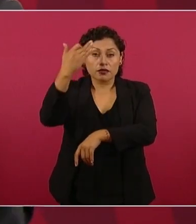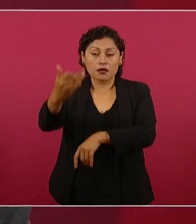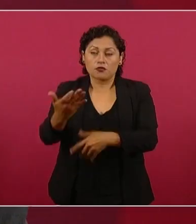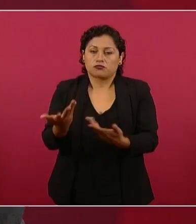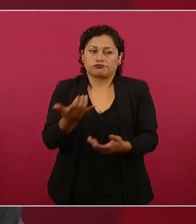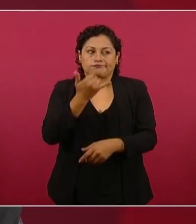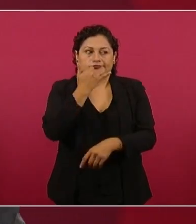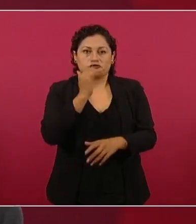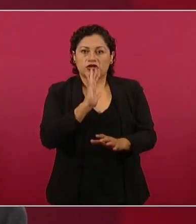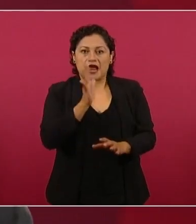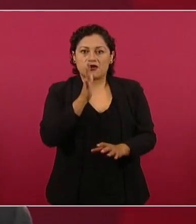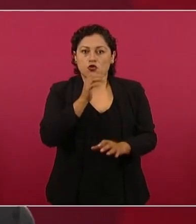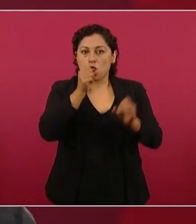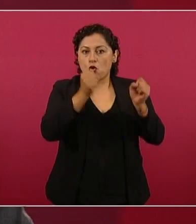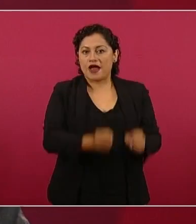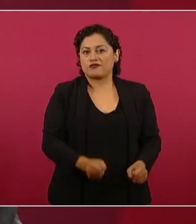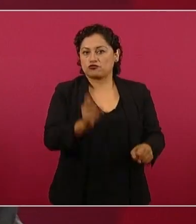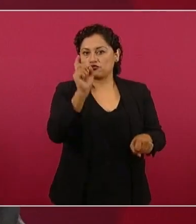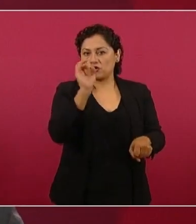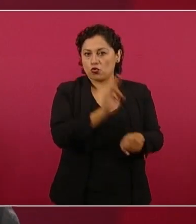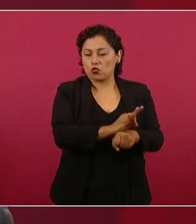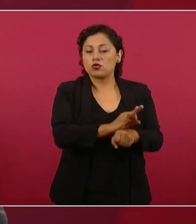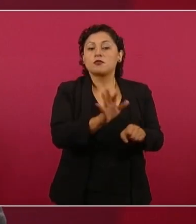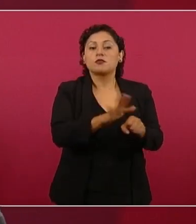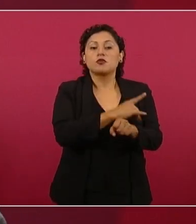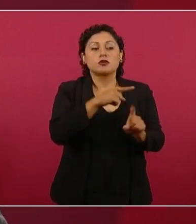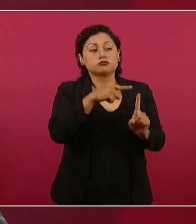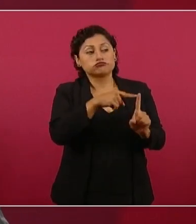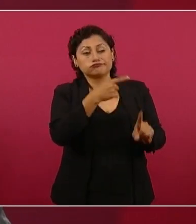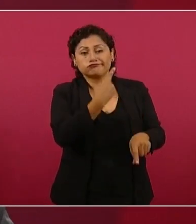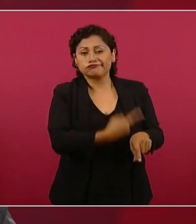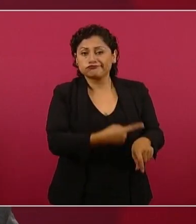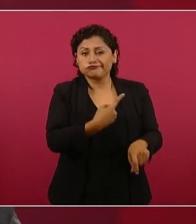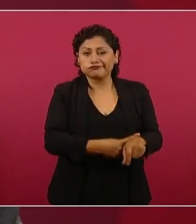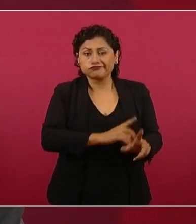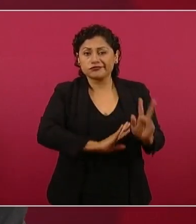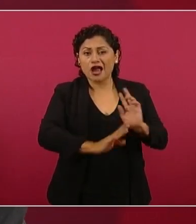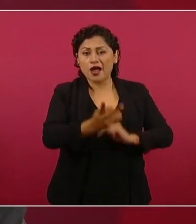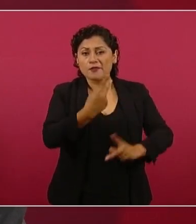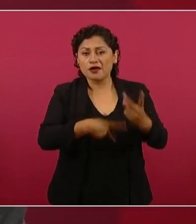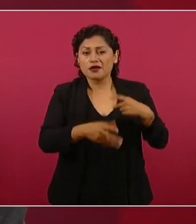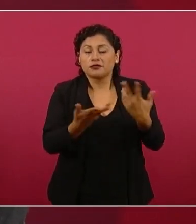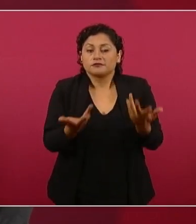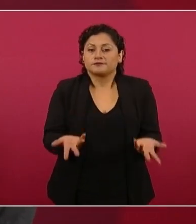no me permiten asegurarte, cosas así. Eso es lo que el piloto nos está permitiendo,